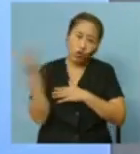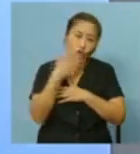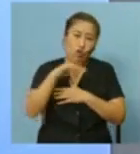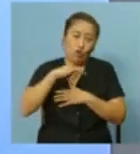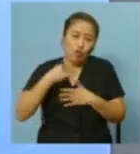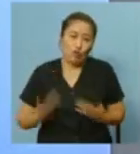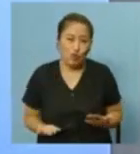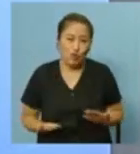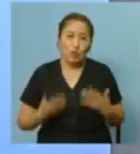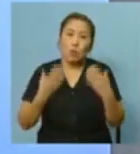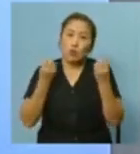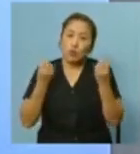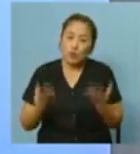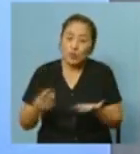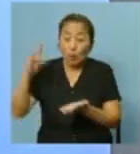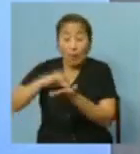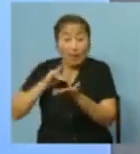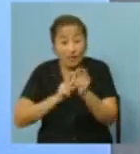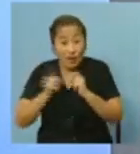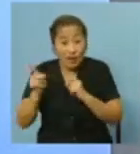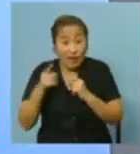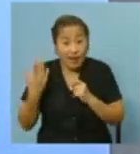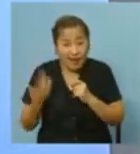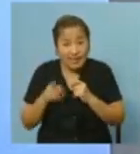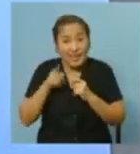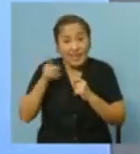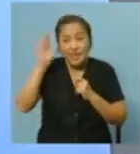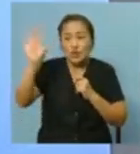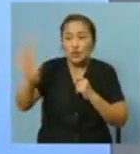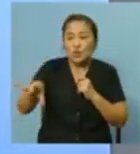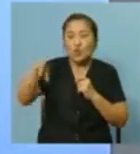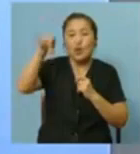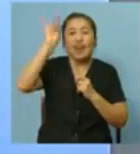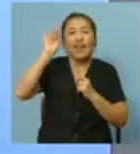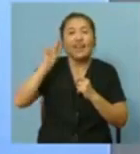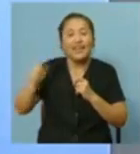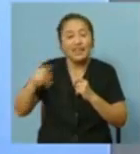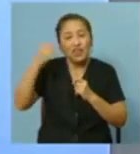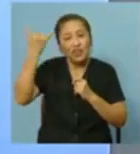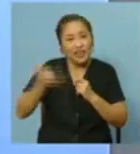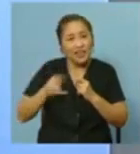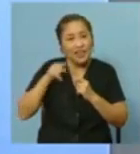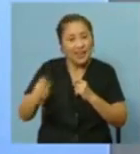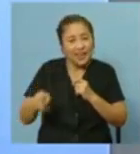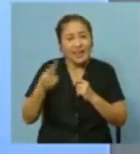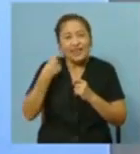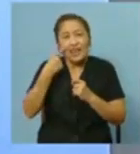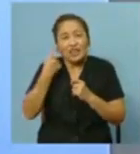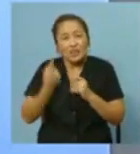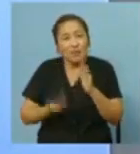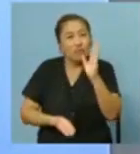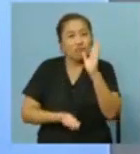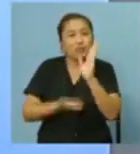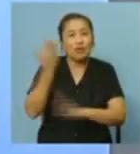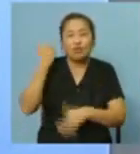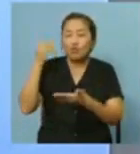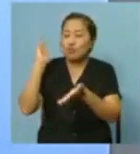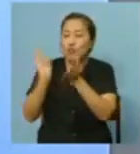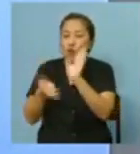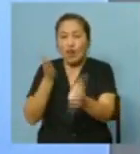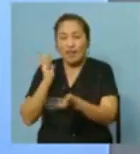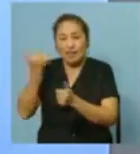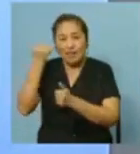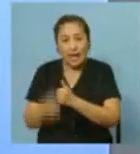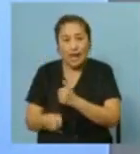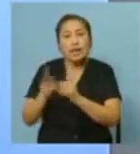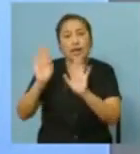provincia por supuesto perico ha sido una ciudad que ha tenido índices altos en materia de violencia y